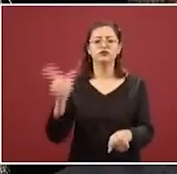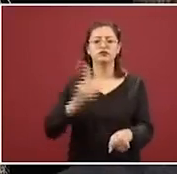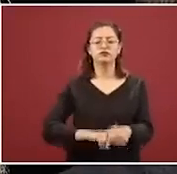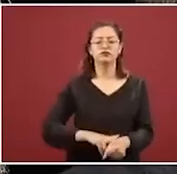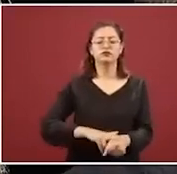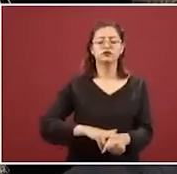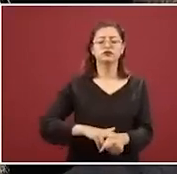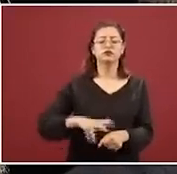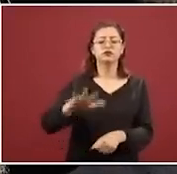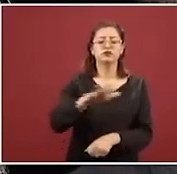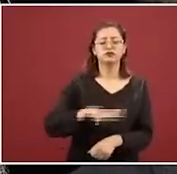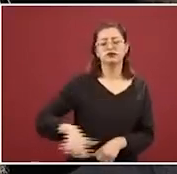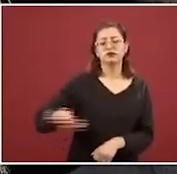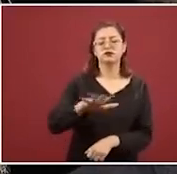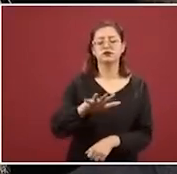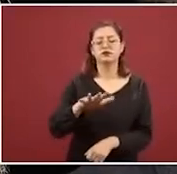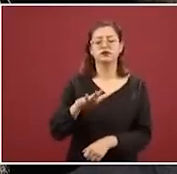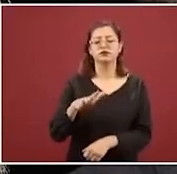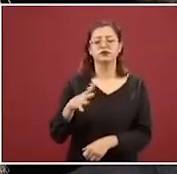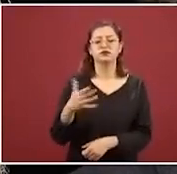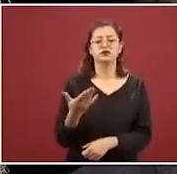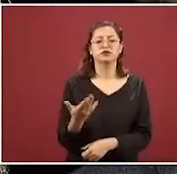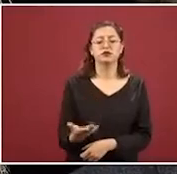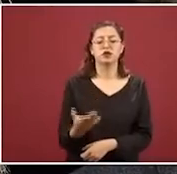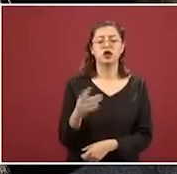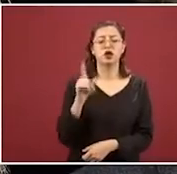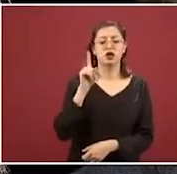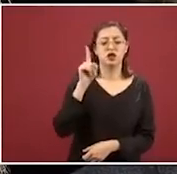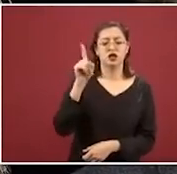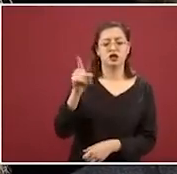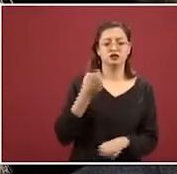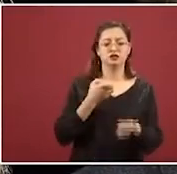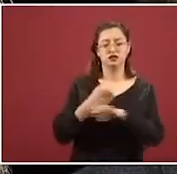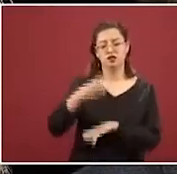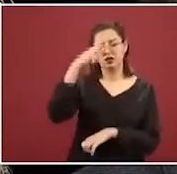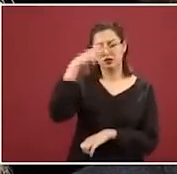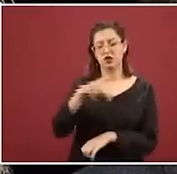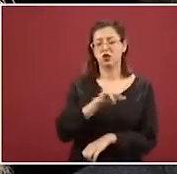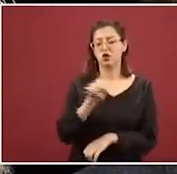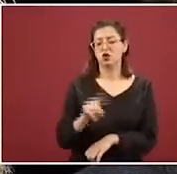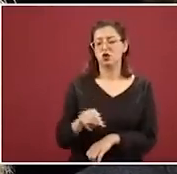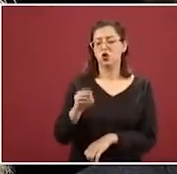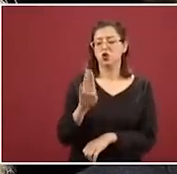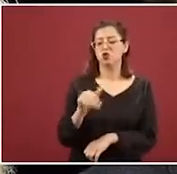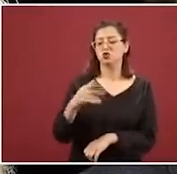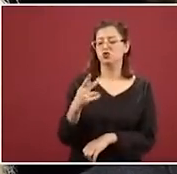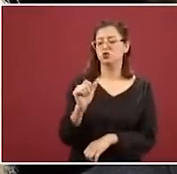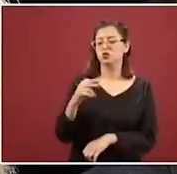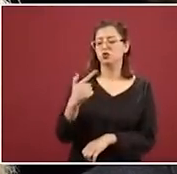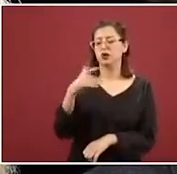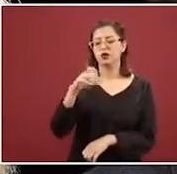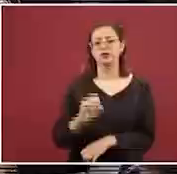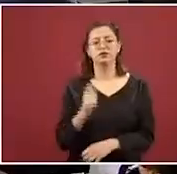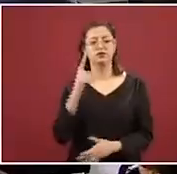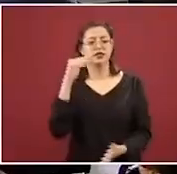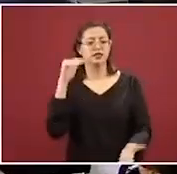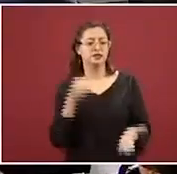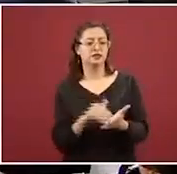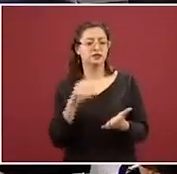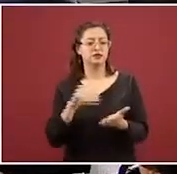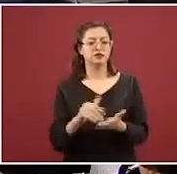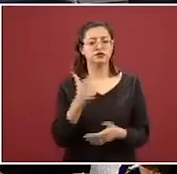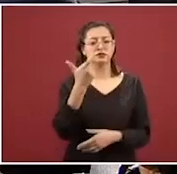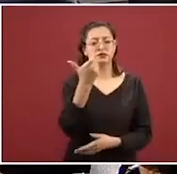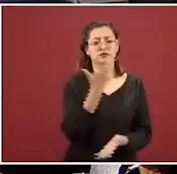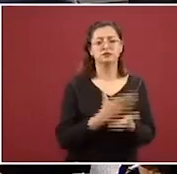Regional de Alta Especialidad de Zumpango en el Estado de México por 7,000 millones de pesos a 25